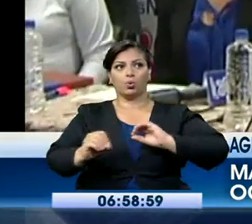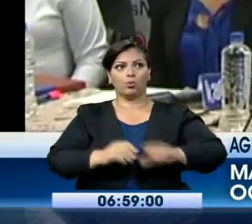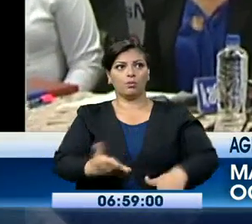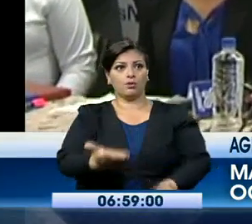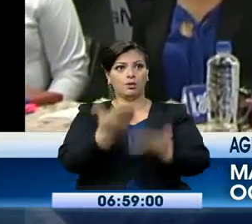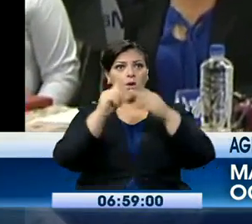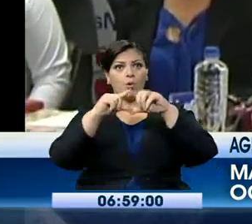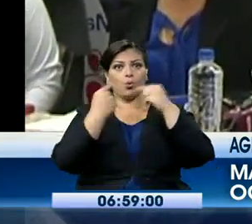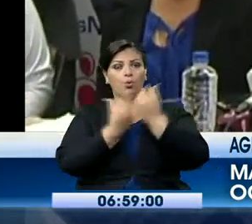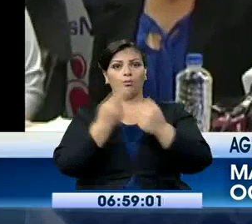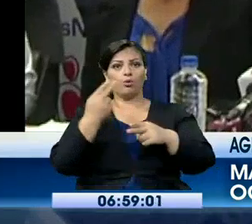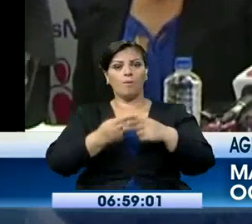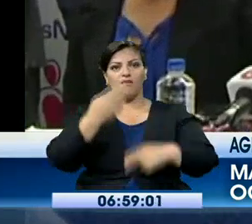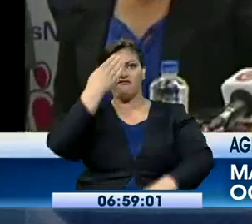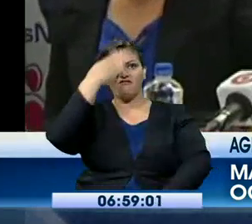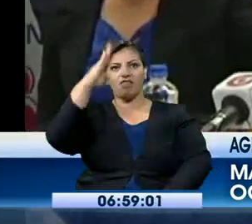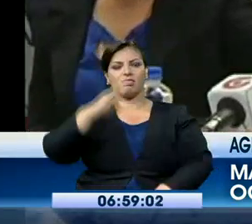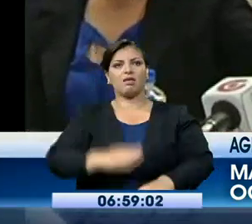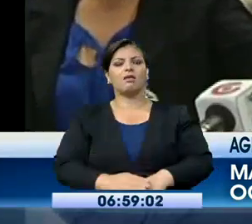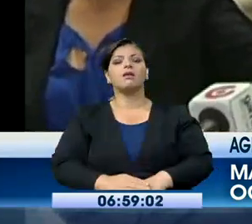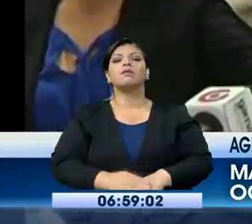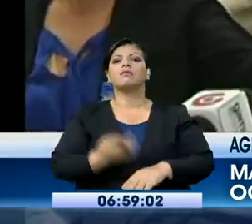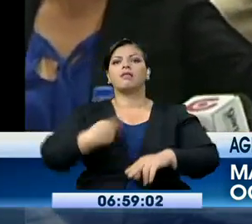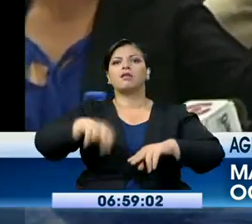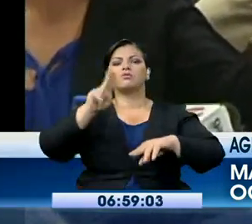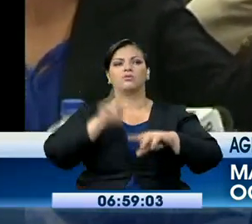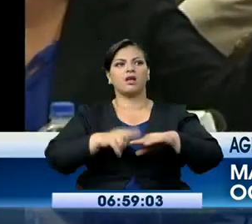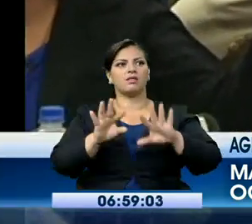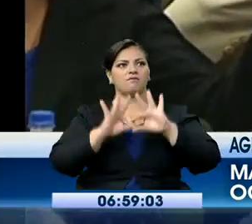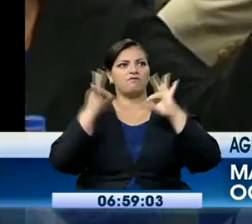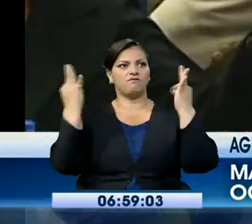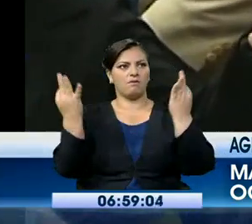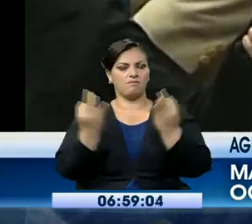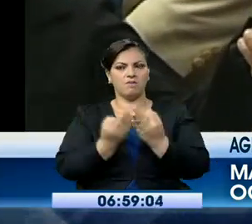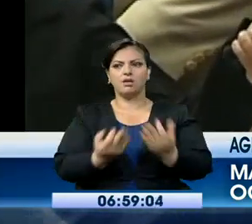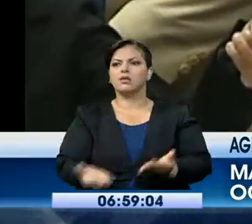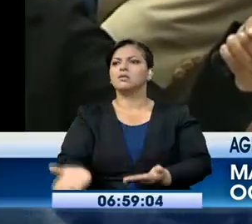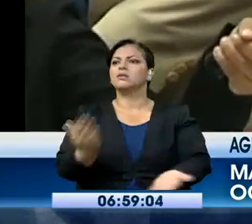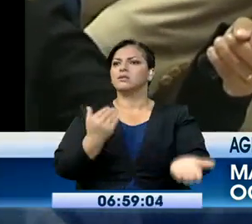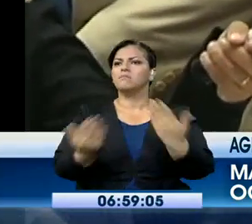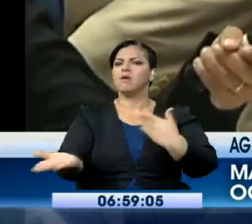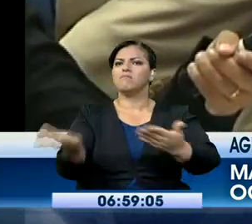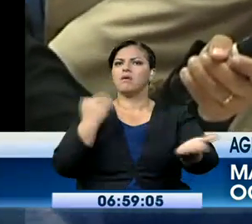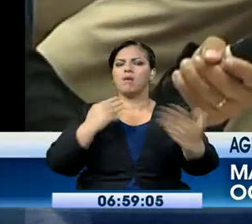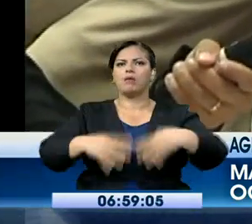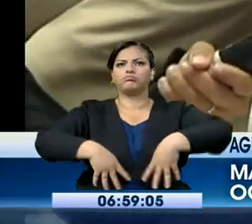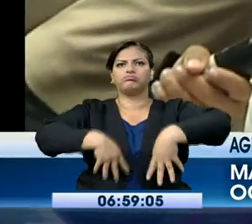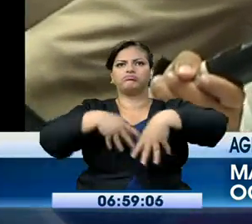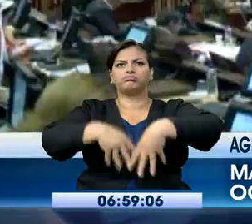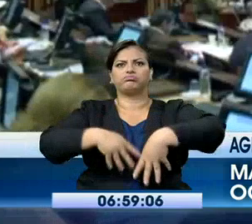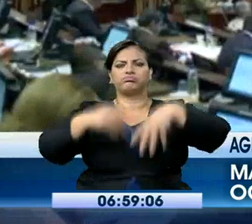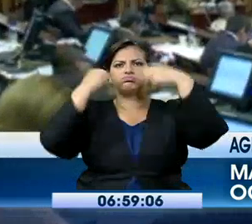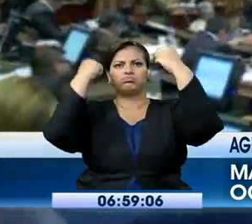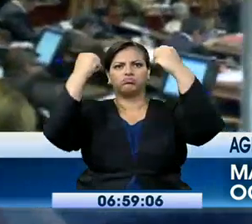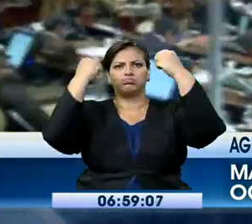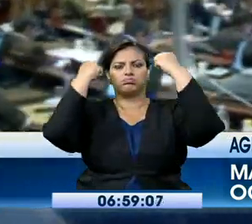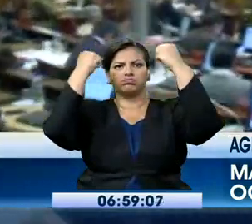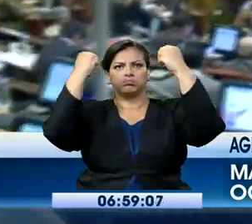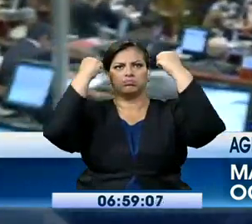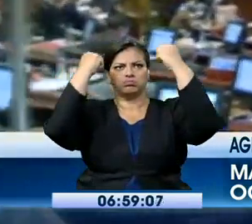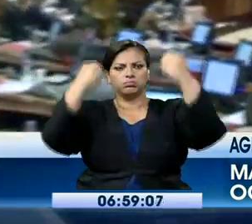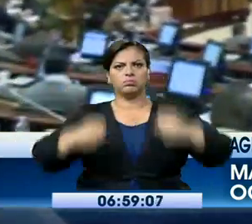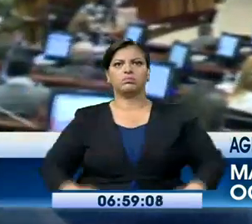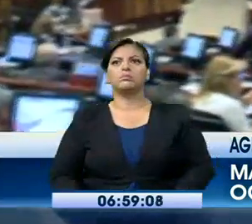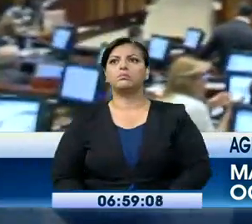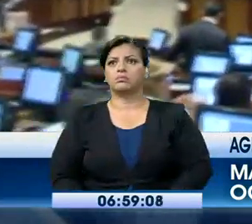agrupación dice estar conformada por quienes defienden el matrimonio heterosexual y la familia. Esto ante los proyectos de ley